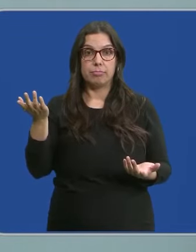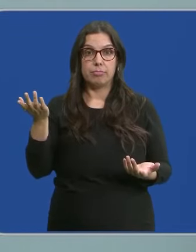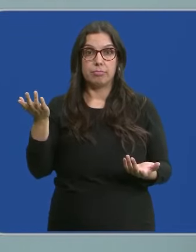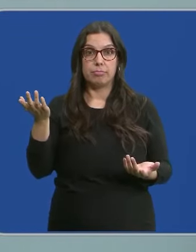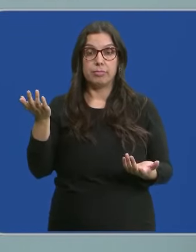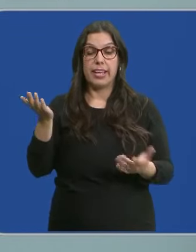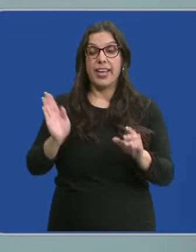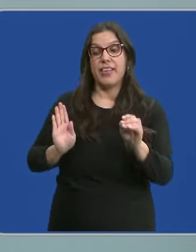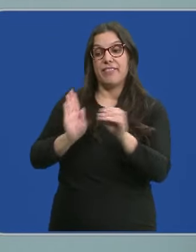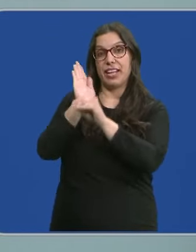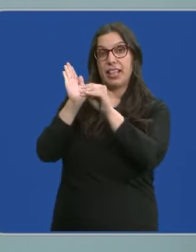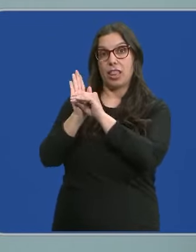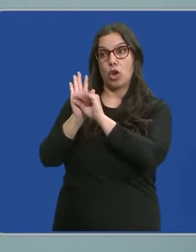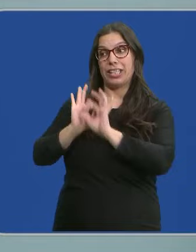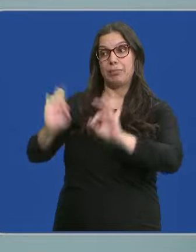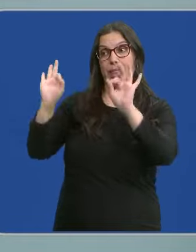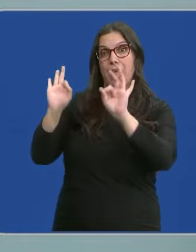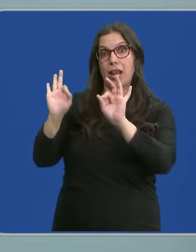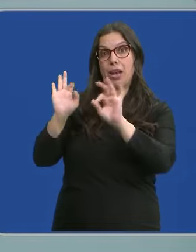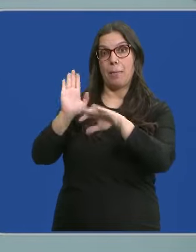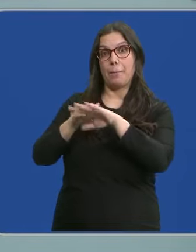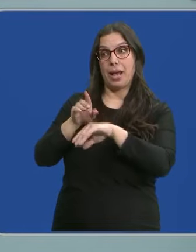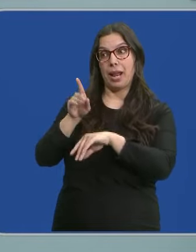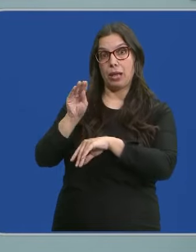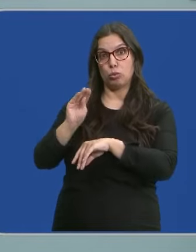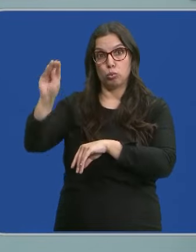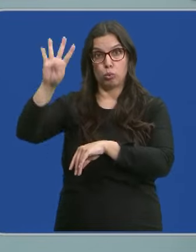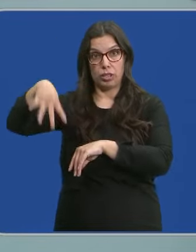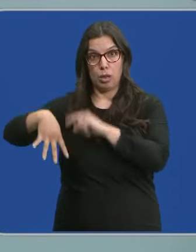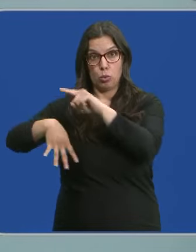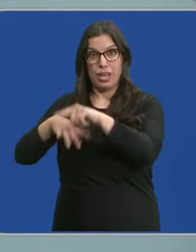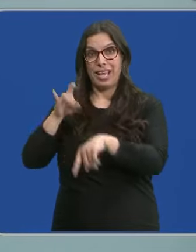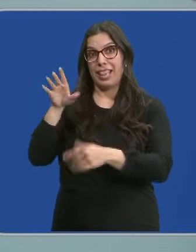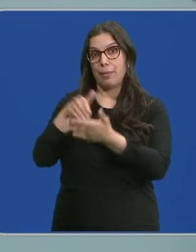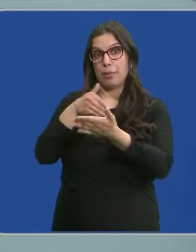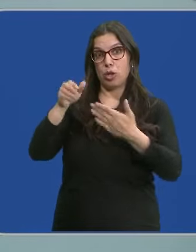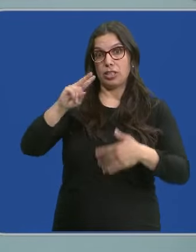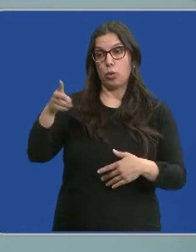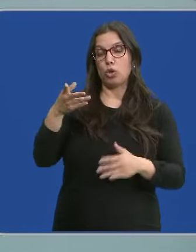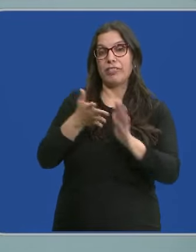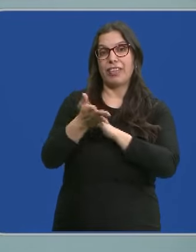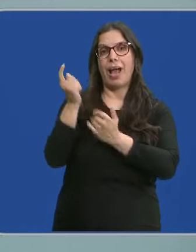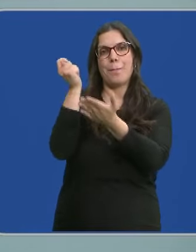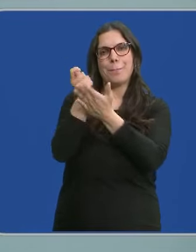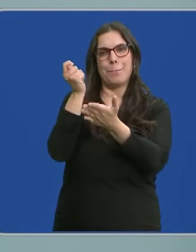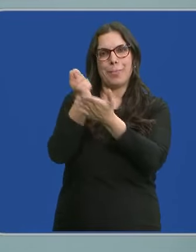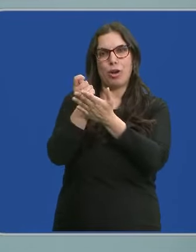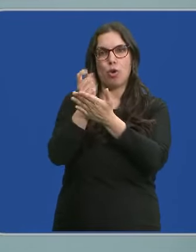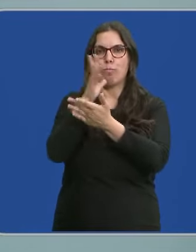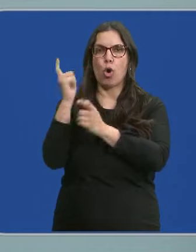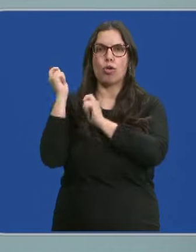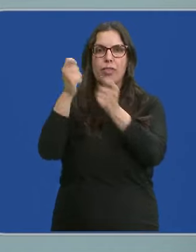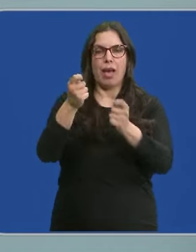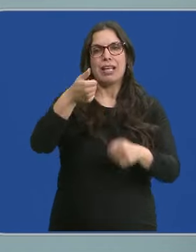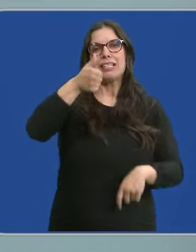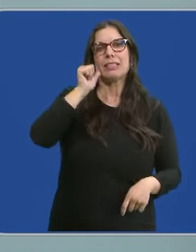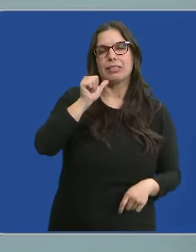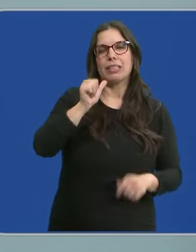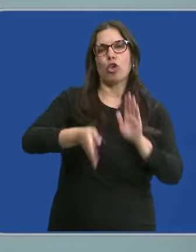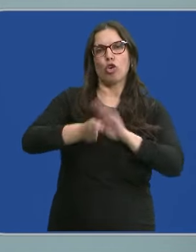esta financiación a la carta y estos 15.000 millones de euros es el precio económico que se paga a cambio de que Pedro